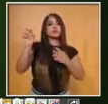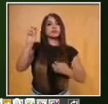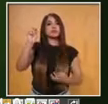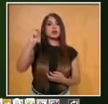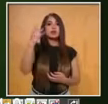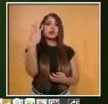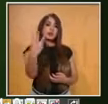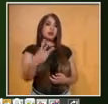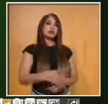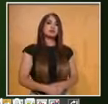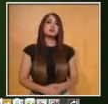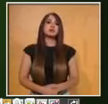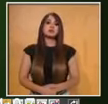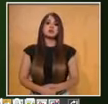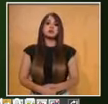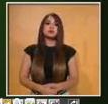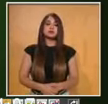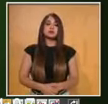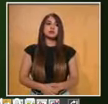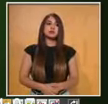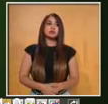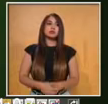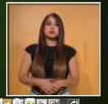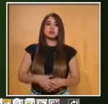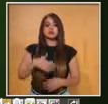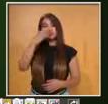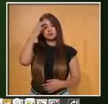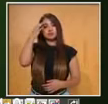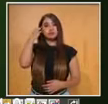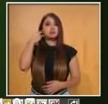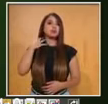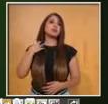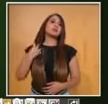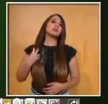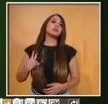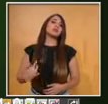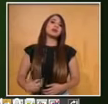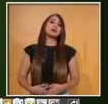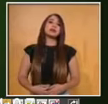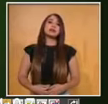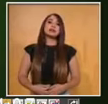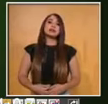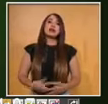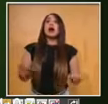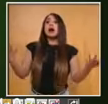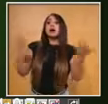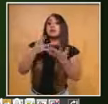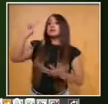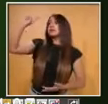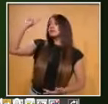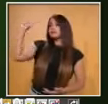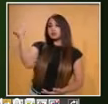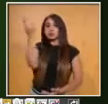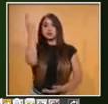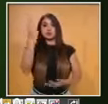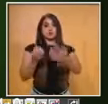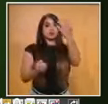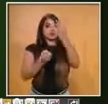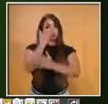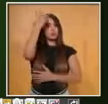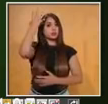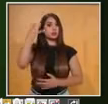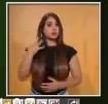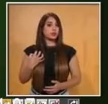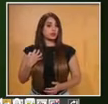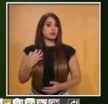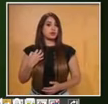1933... En 1933, maestra, surge la Universidad de Nuevo León, mejor conocida